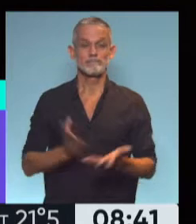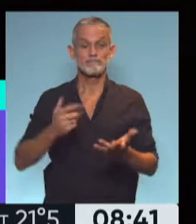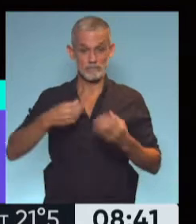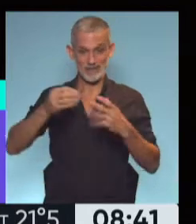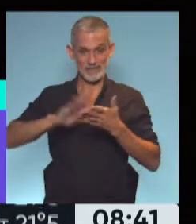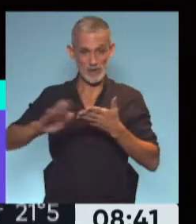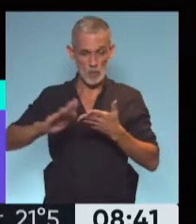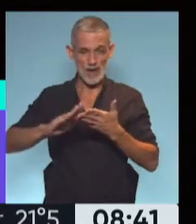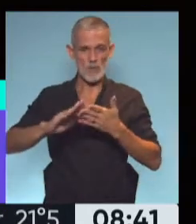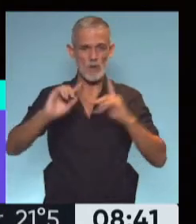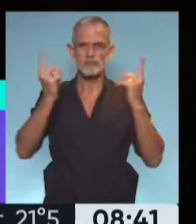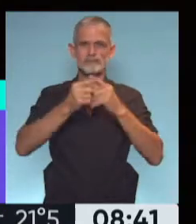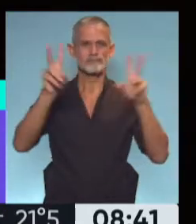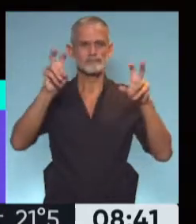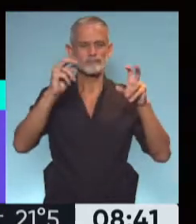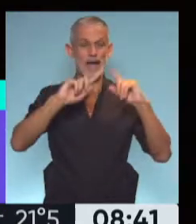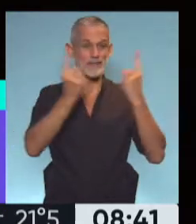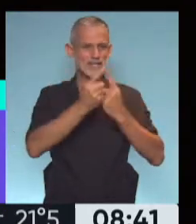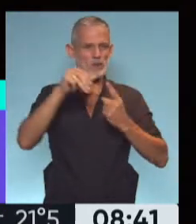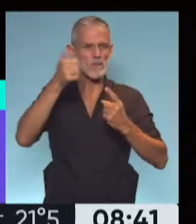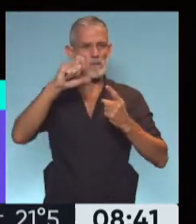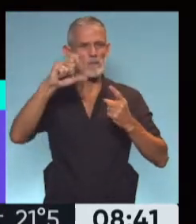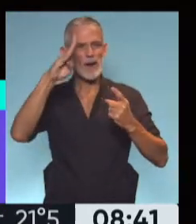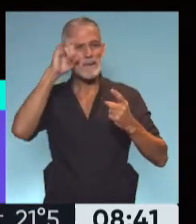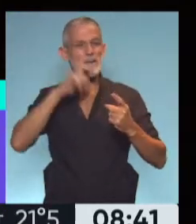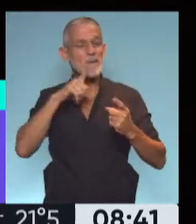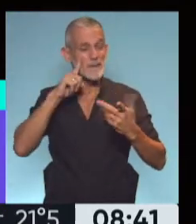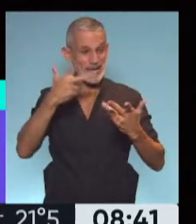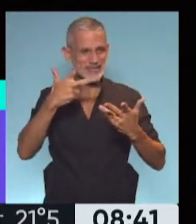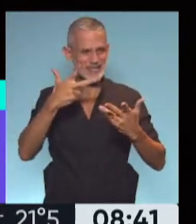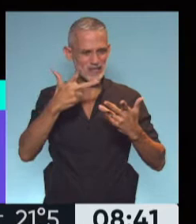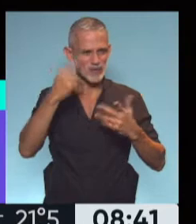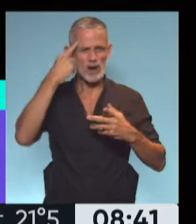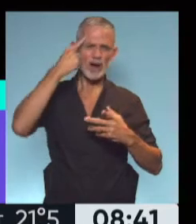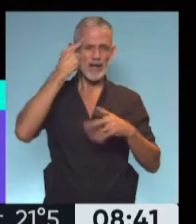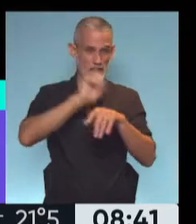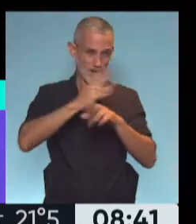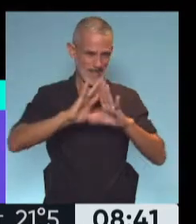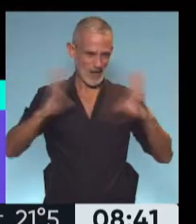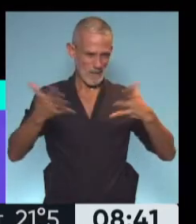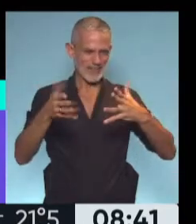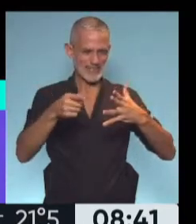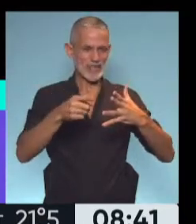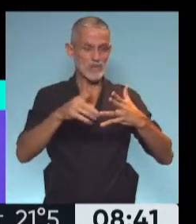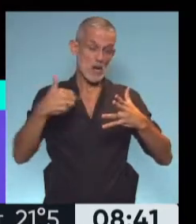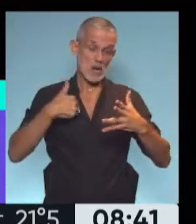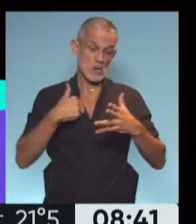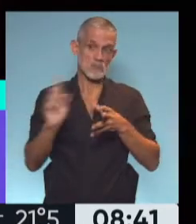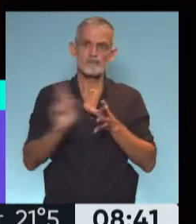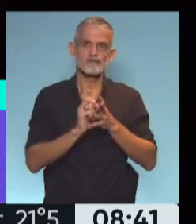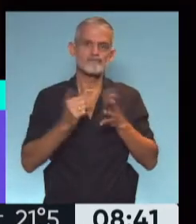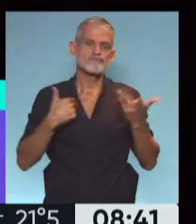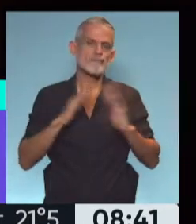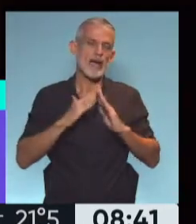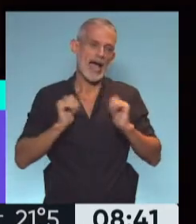Estrenamos Habitación Macbeth, que es un espectáculo gestado en la pandemia, cuando la pandemia me redujo a la